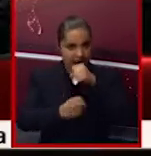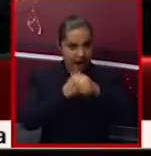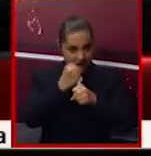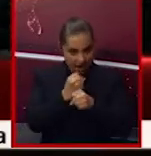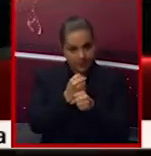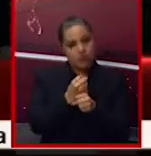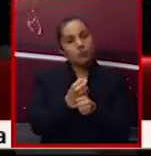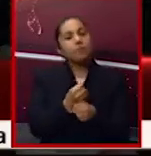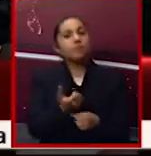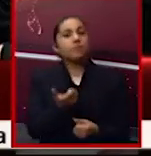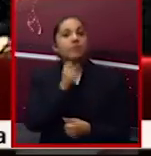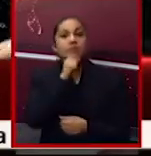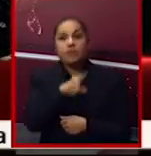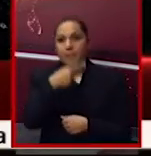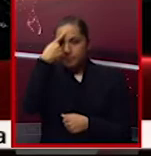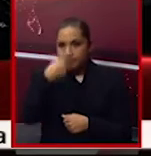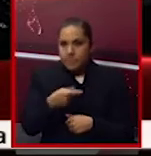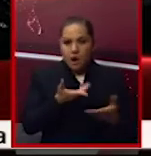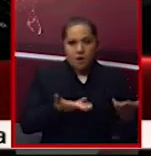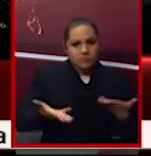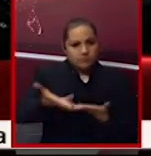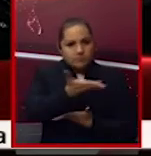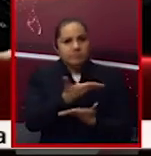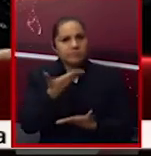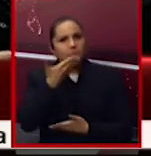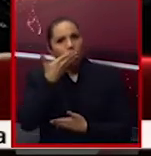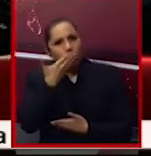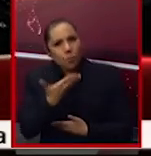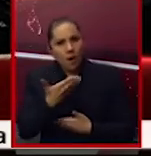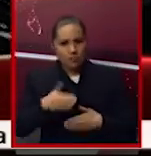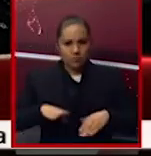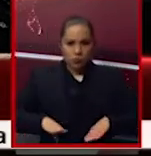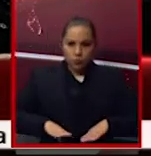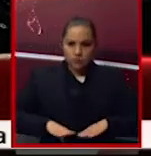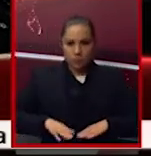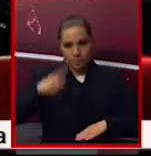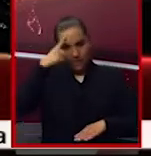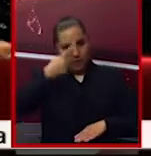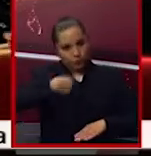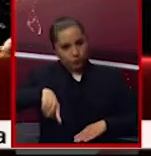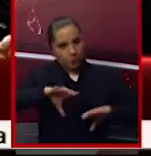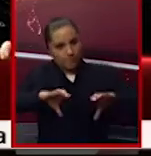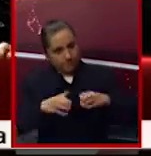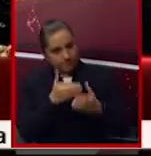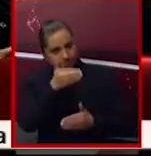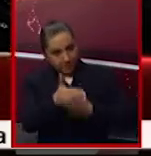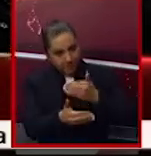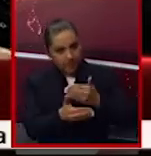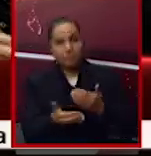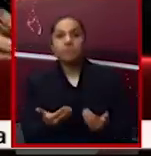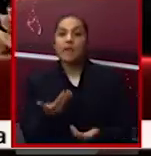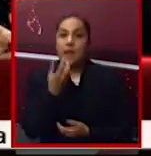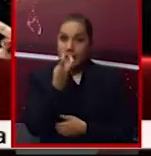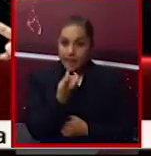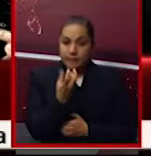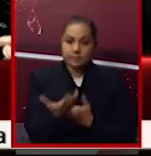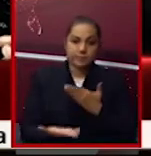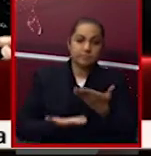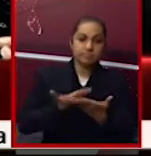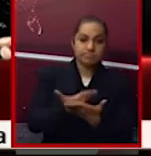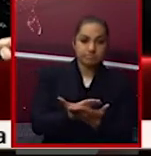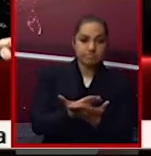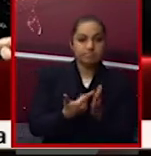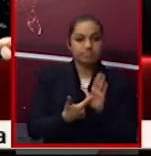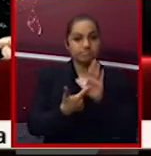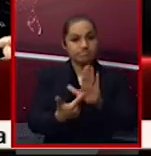de buscar mejores condiciones para su desahogo, este será presentado ante